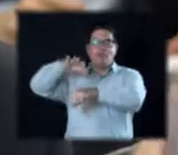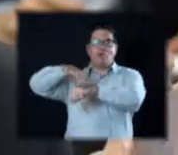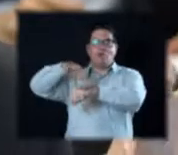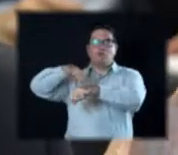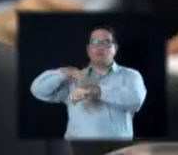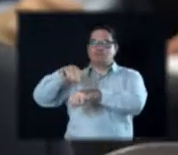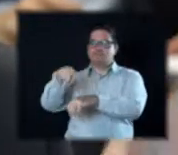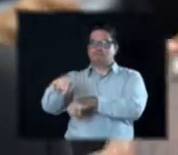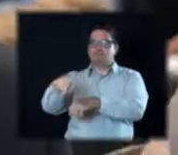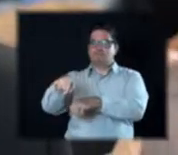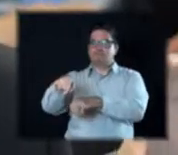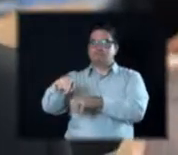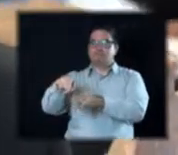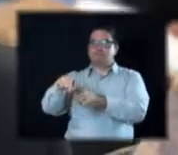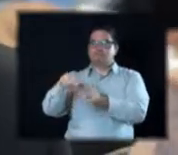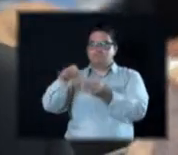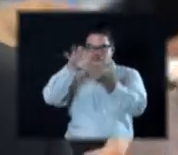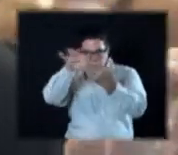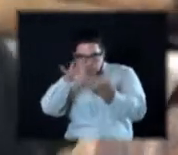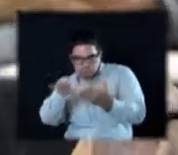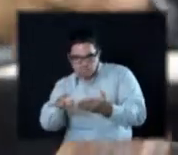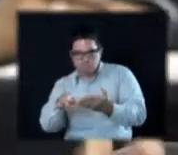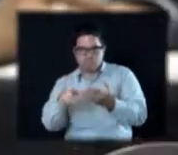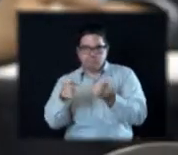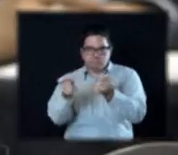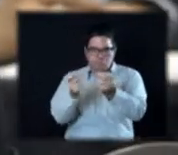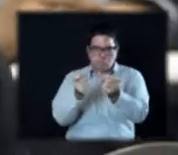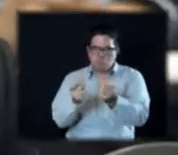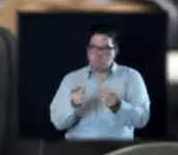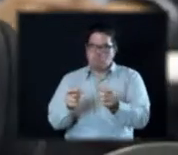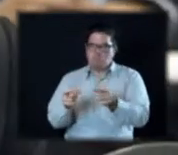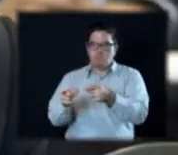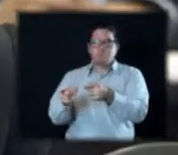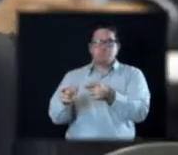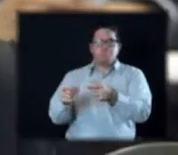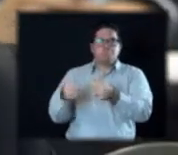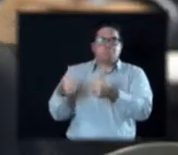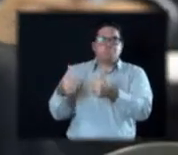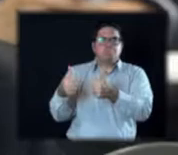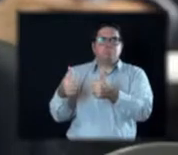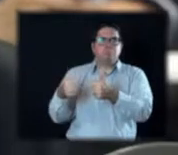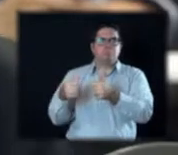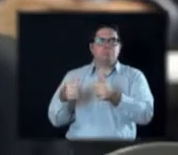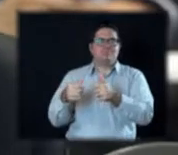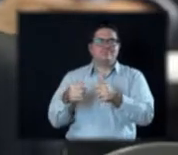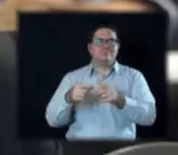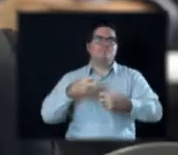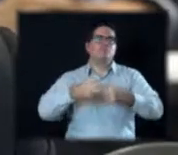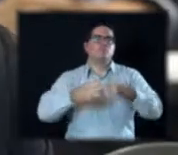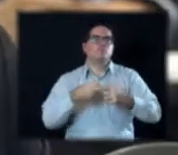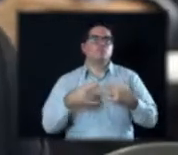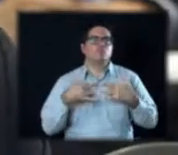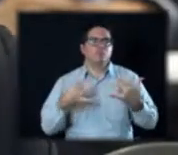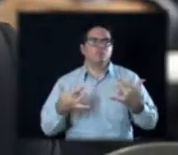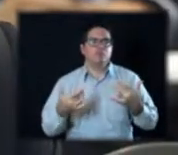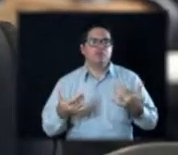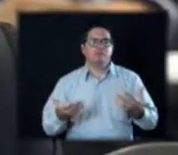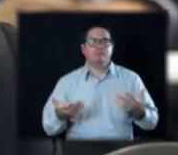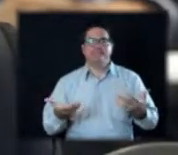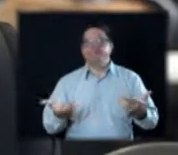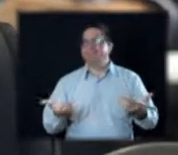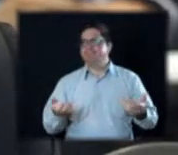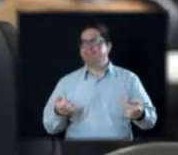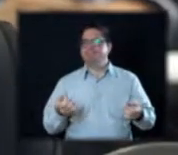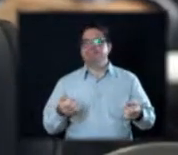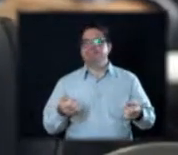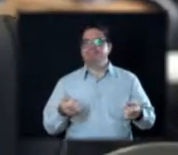como dijo él, la oficina de presupuesto hace un buen trabajo controlando los gastos. El